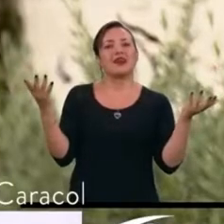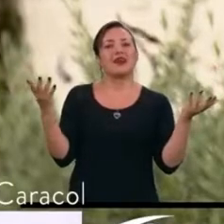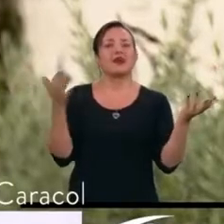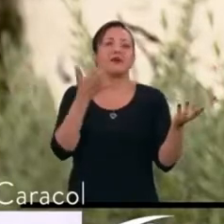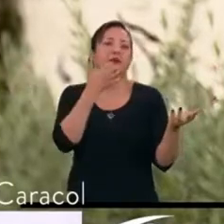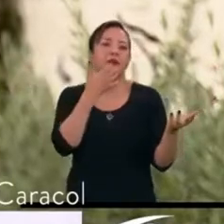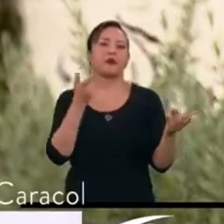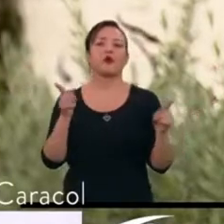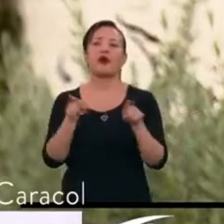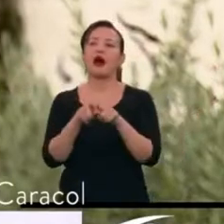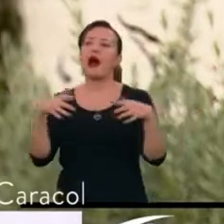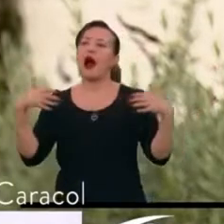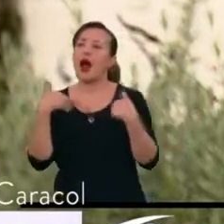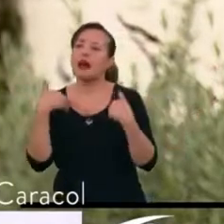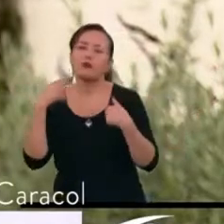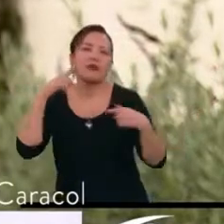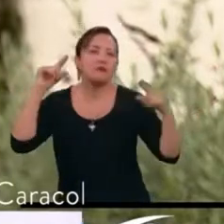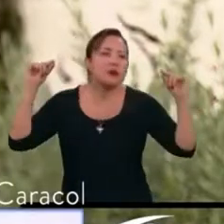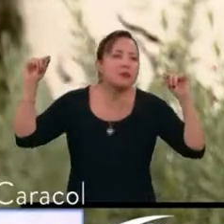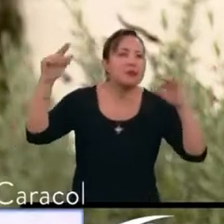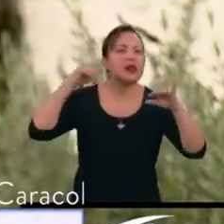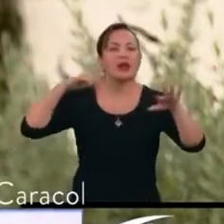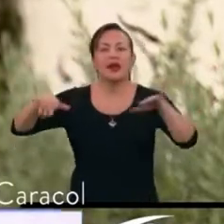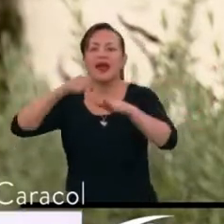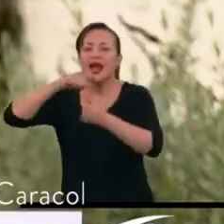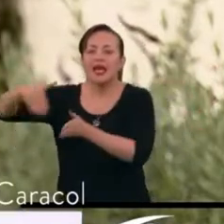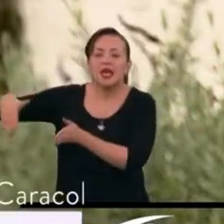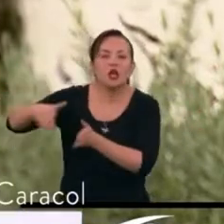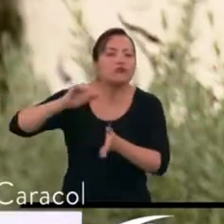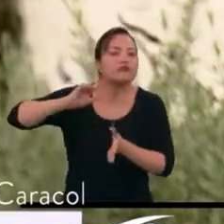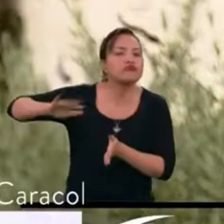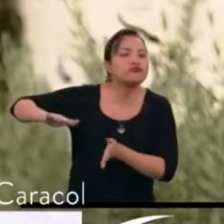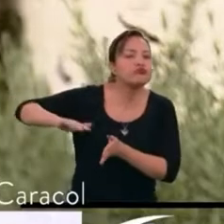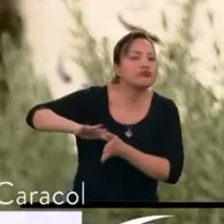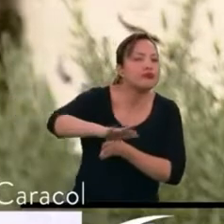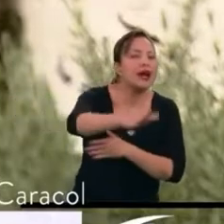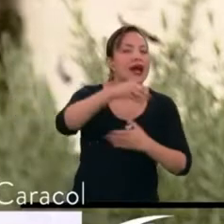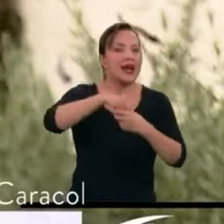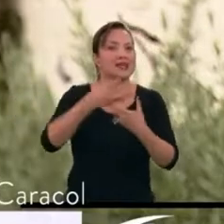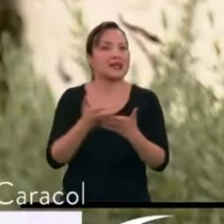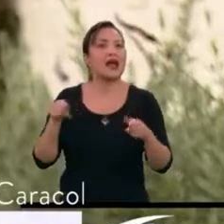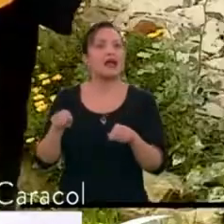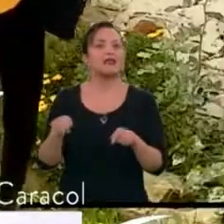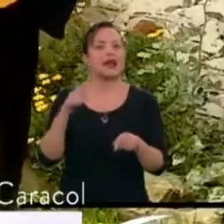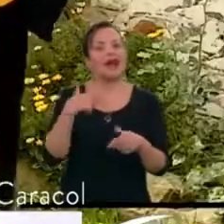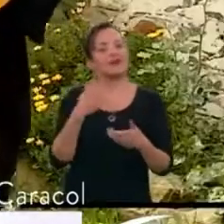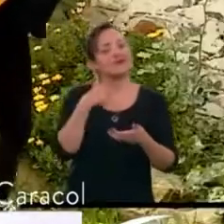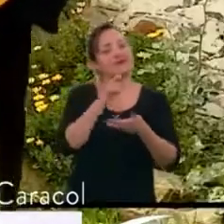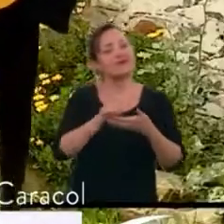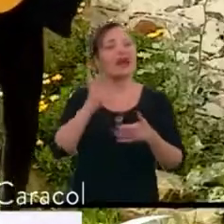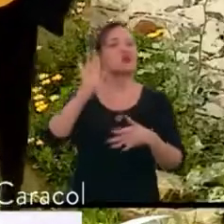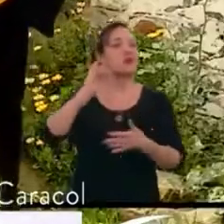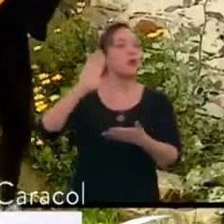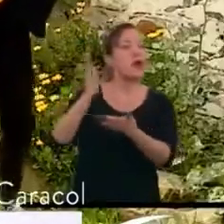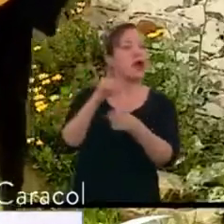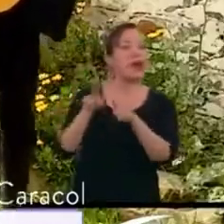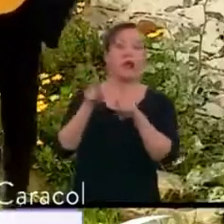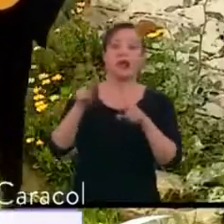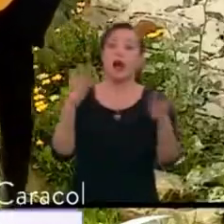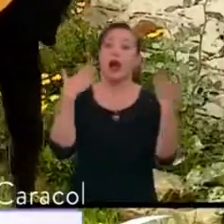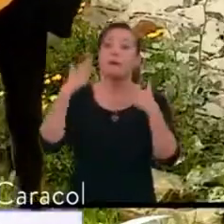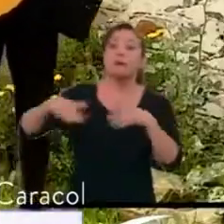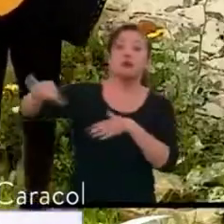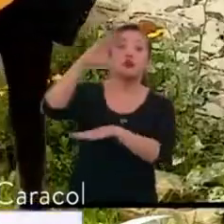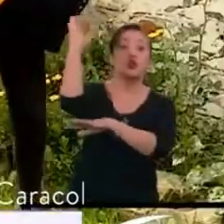escuchar ya los animalitos, escuchar el río y pues en sí escribir sobre el campo. Todos los campesinos de Colombia que